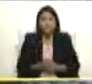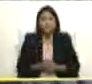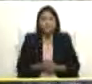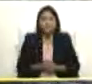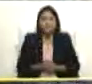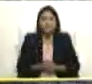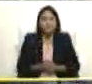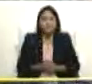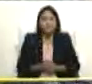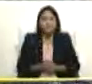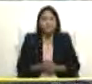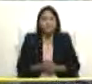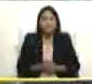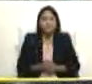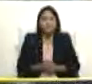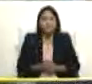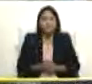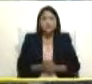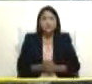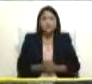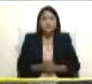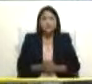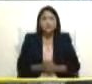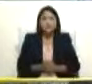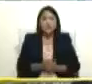Maduro, los resultados de este